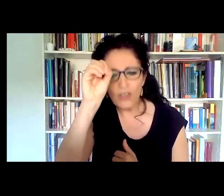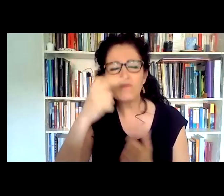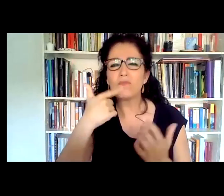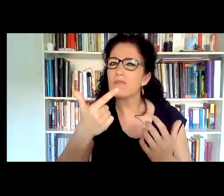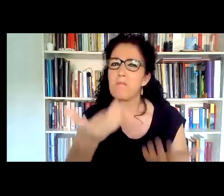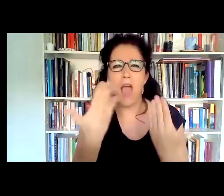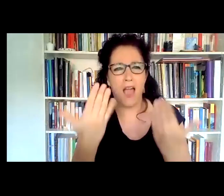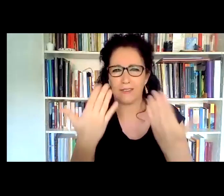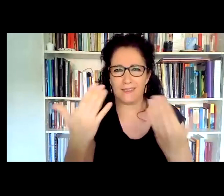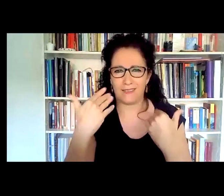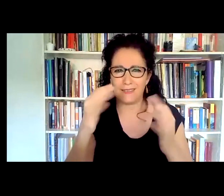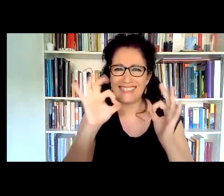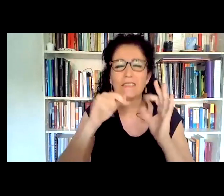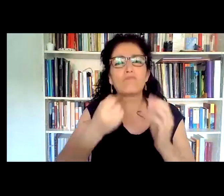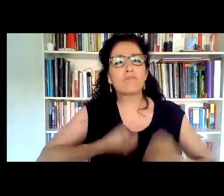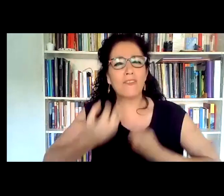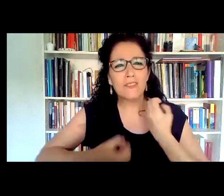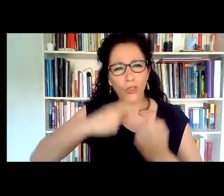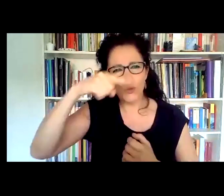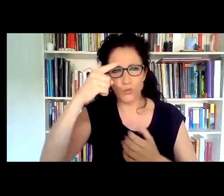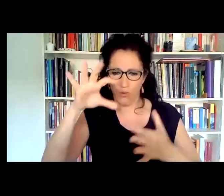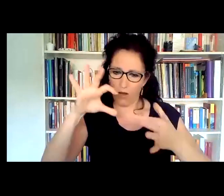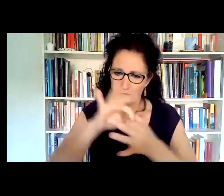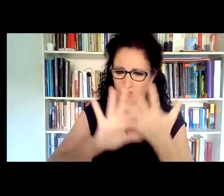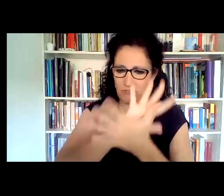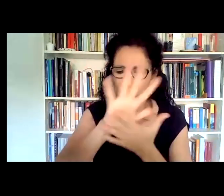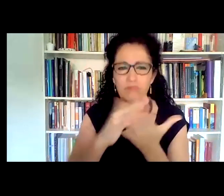93,5% opinan que tiene que haber más